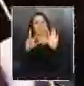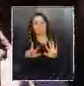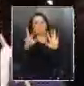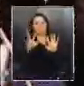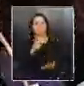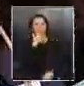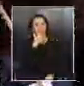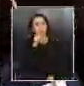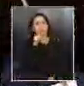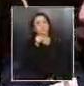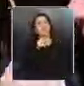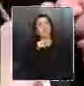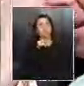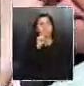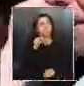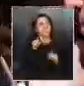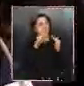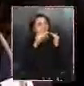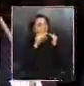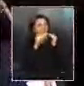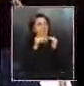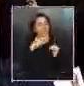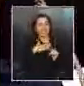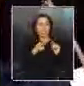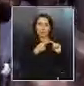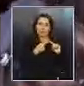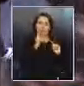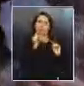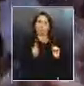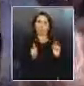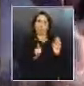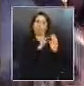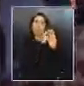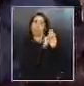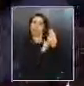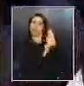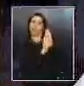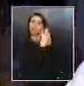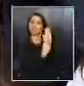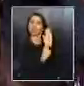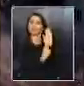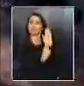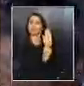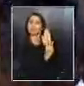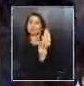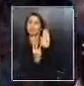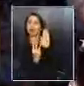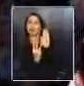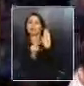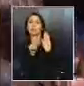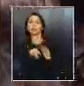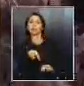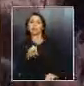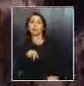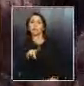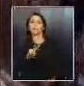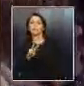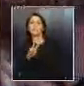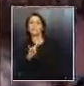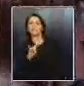noviembre Así que si usted que está en su casa quiere participar y cumple con los requisitos que puede encontrar en la página del mimbu www.mimbu.com